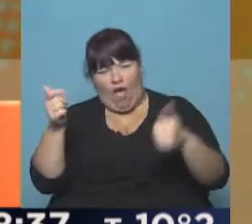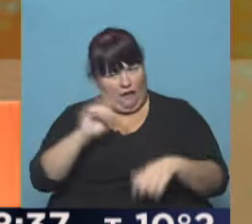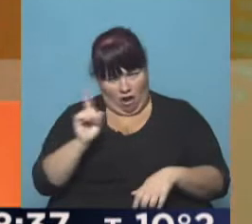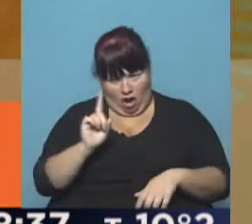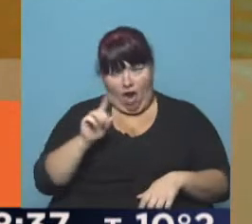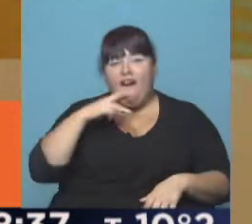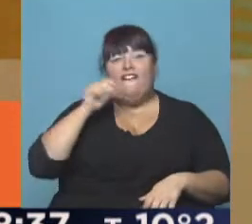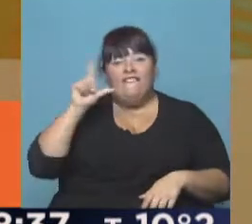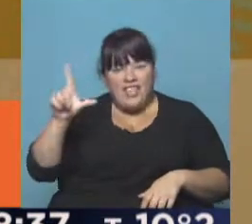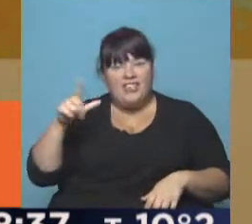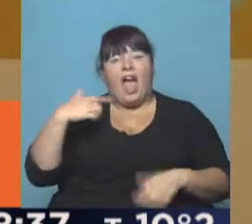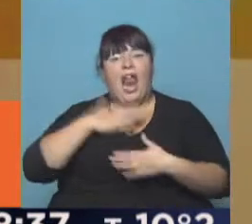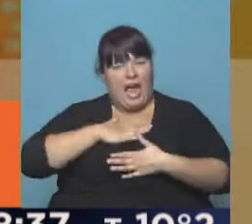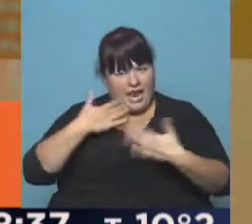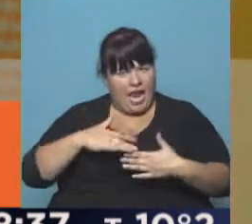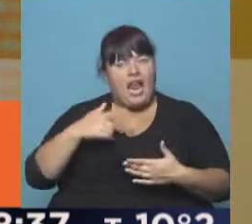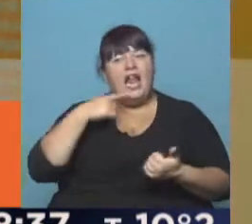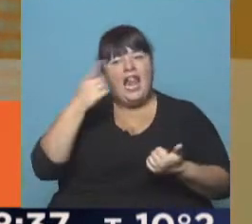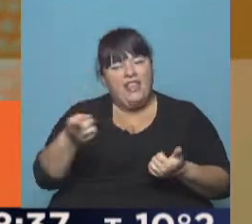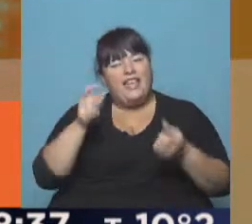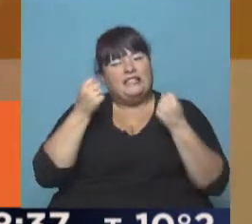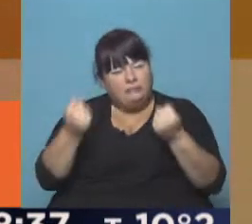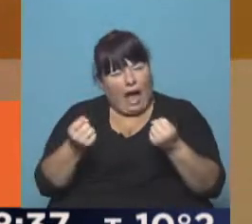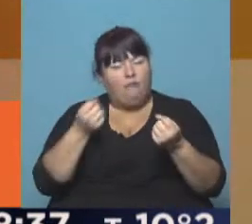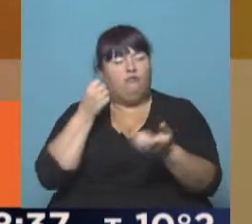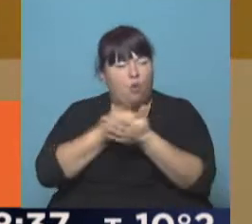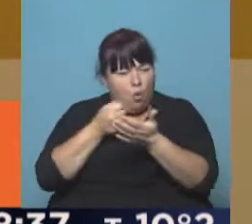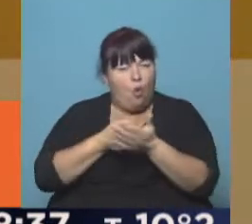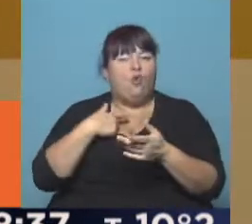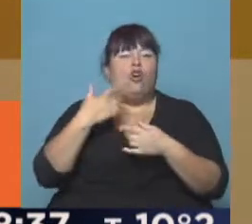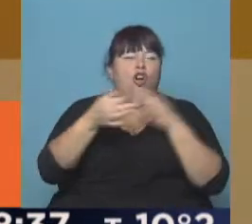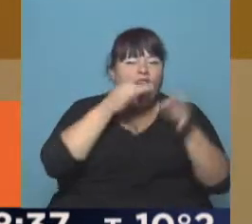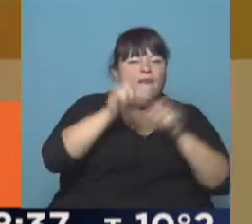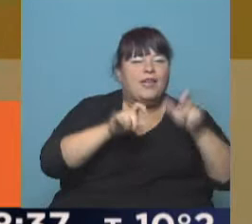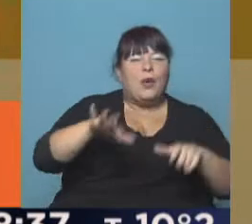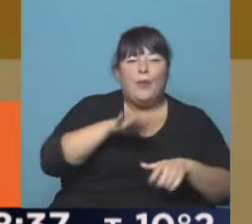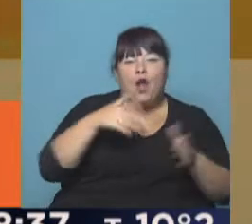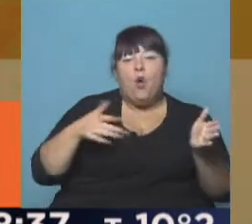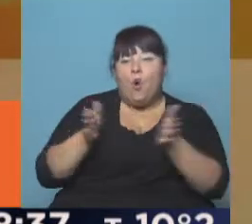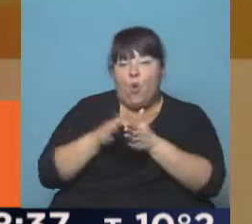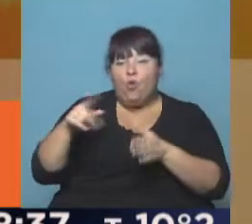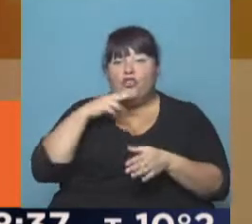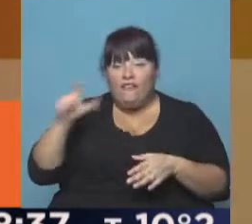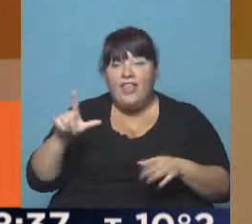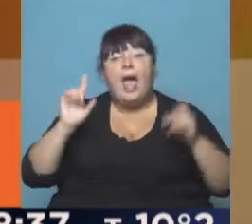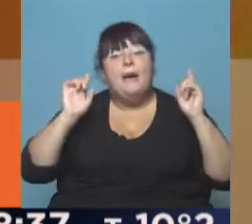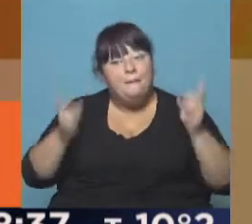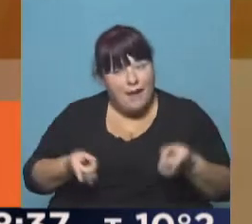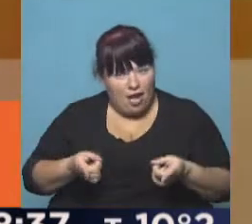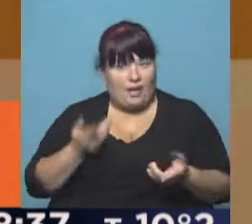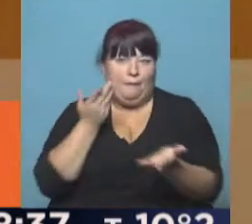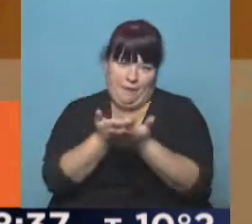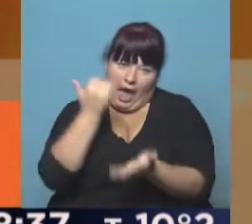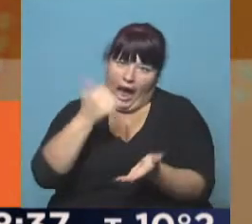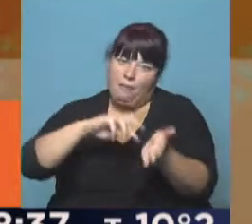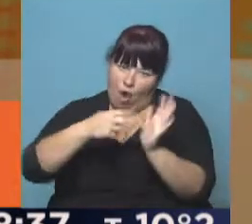a maría eugenia vidal lo quieren mucho le dicen que no aflojó que yo he ido a conversar con algunos vecinos junto con ella pero también le plantean